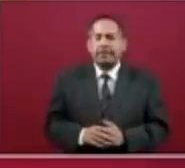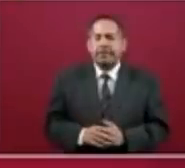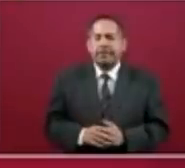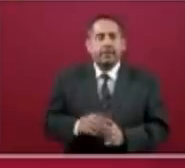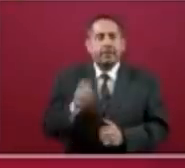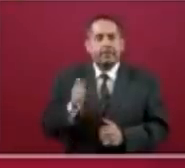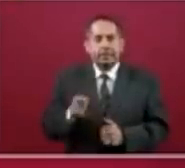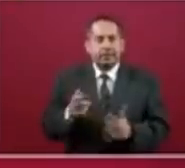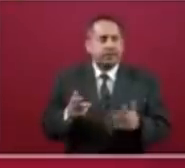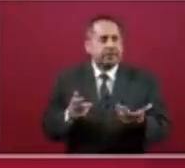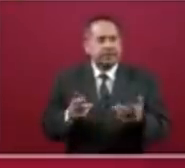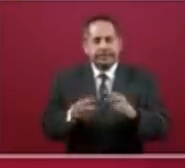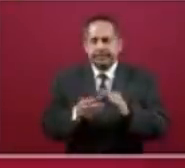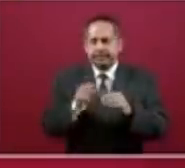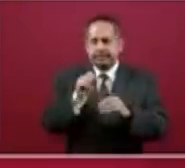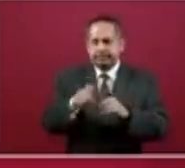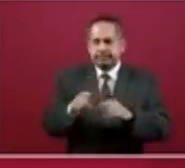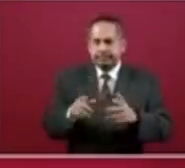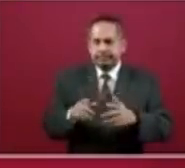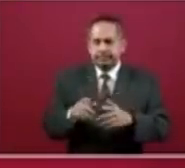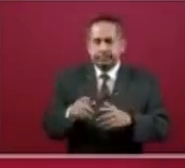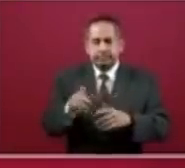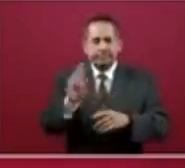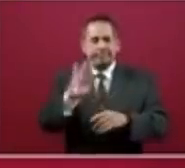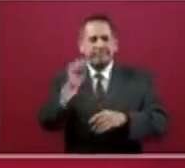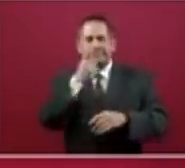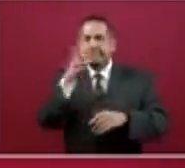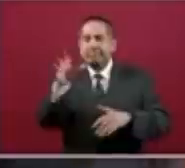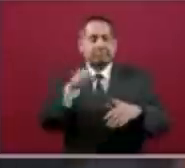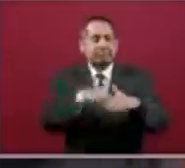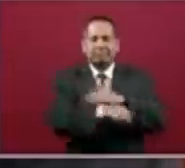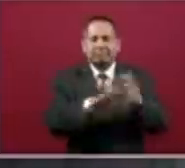que se quiere meter a la cárcel a los